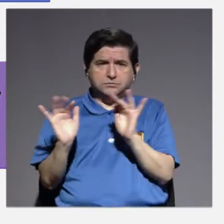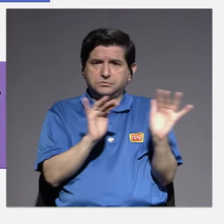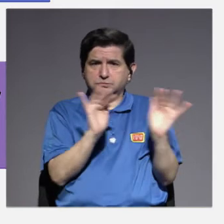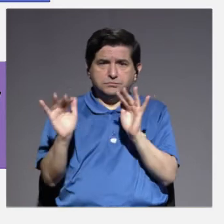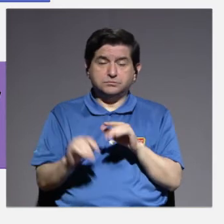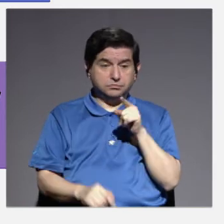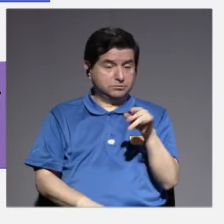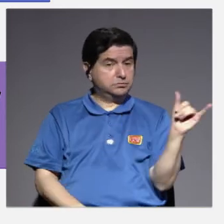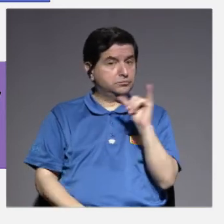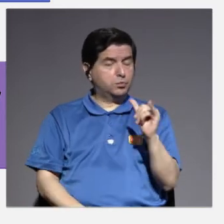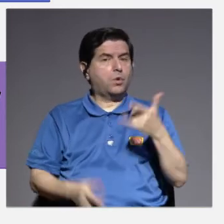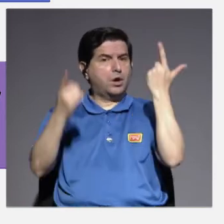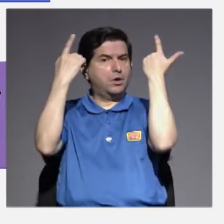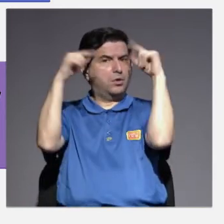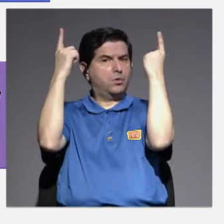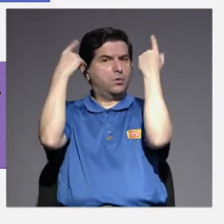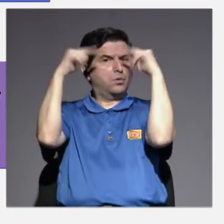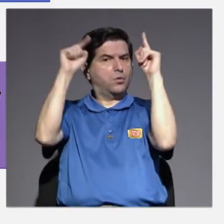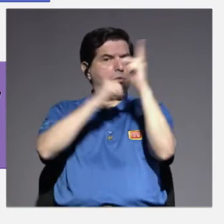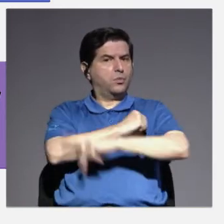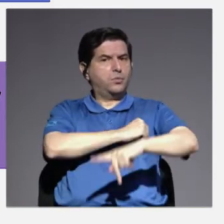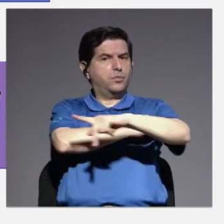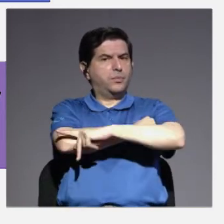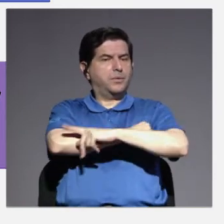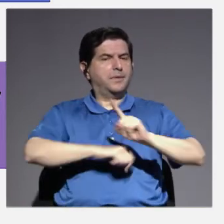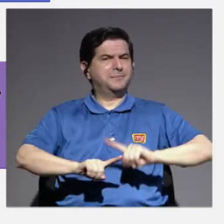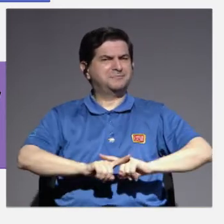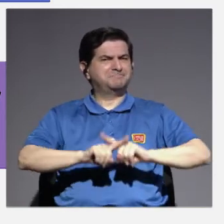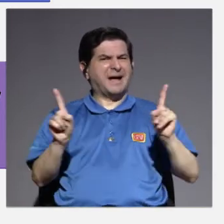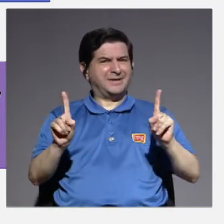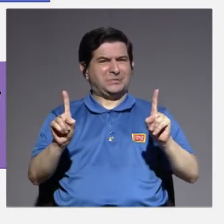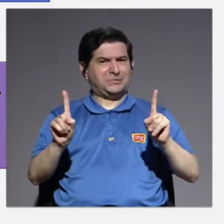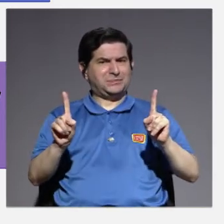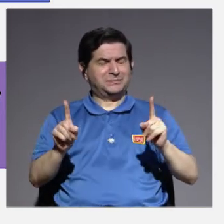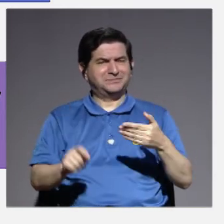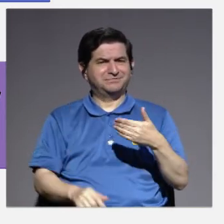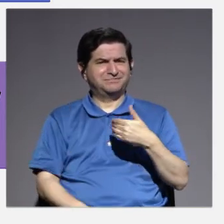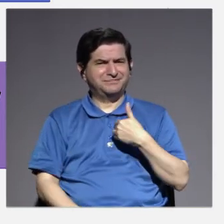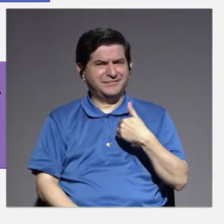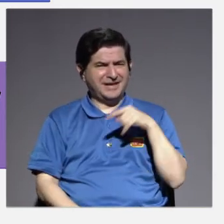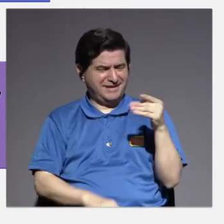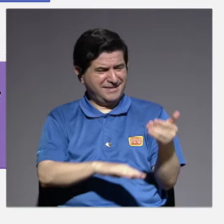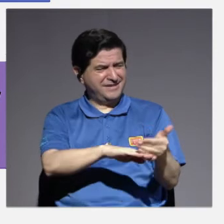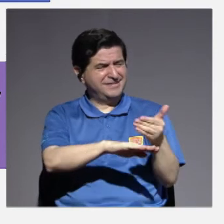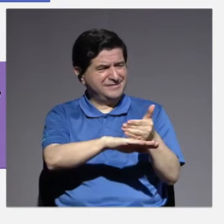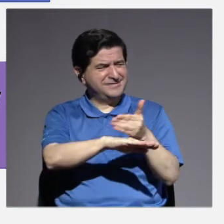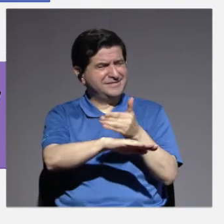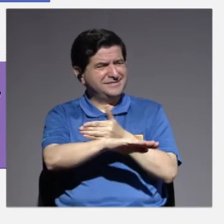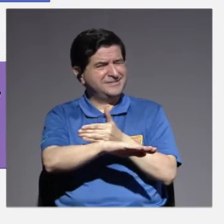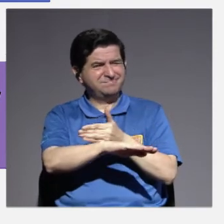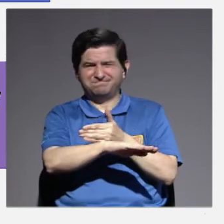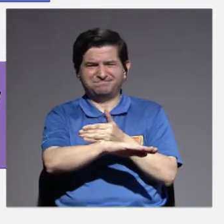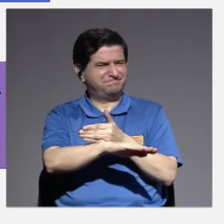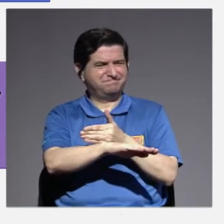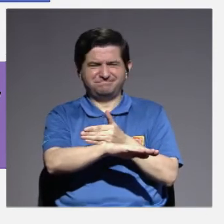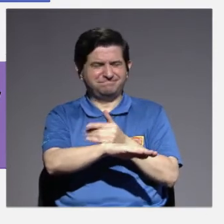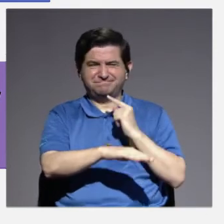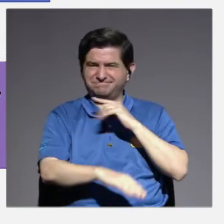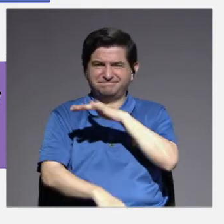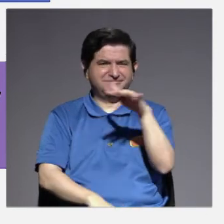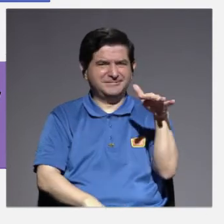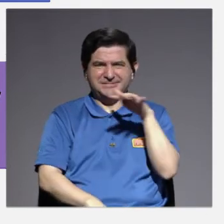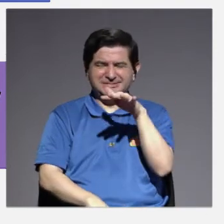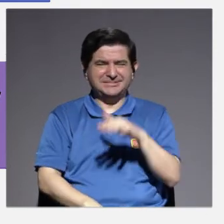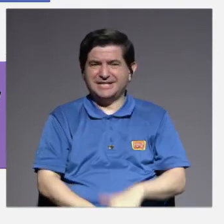han sido además muy exitosos en nuestro país. Sin embargo, aunque tenemos esos avances, seguimos teniendo una realidad que es